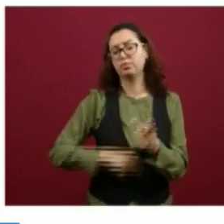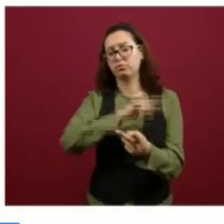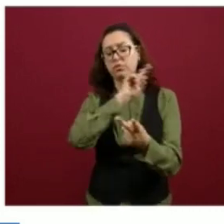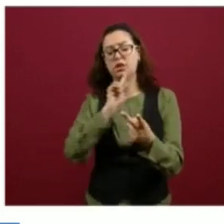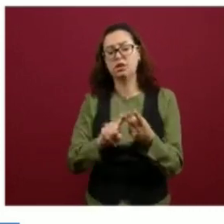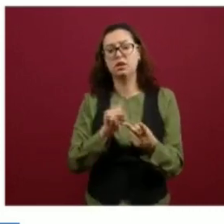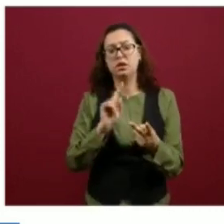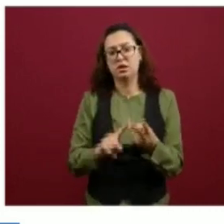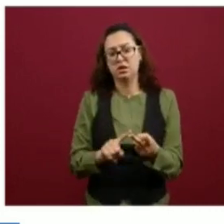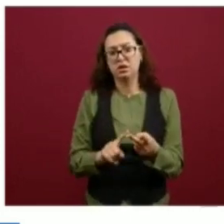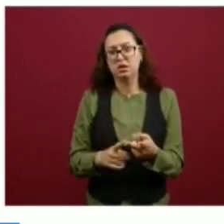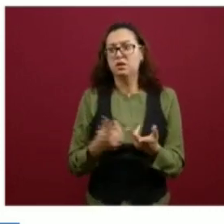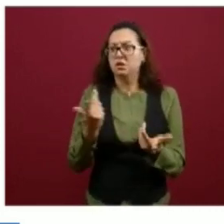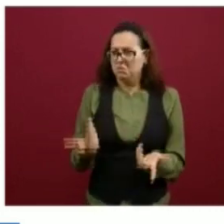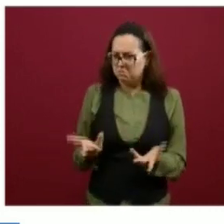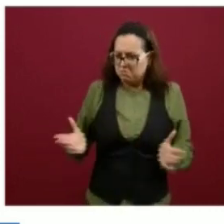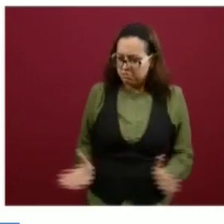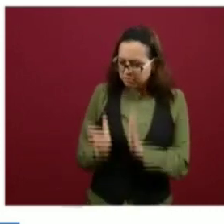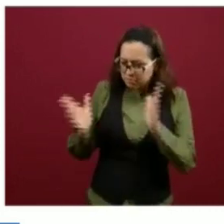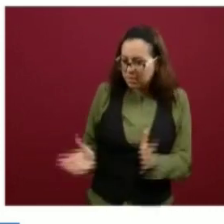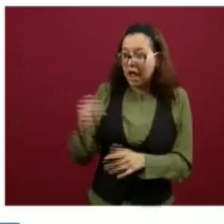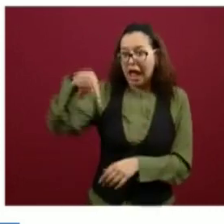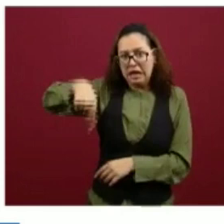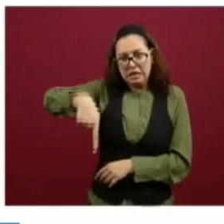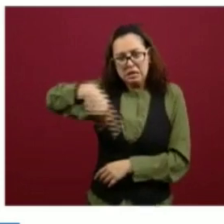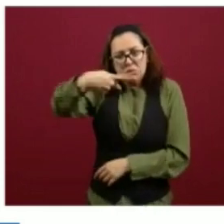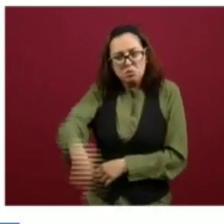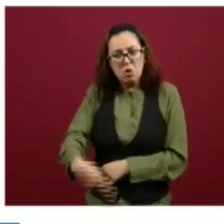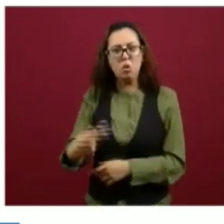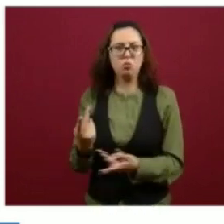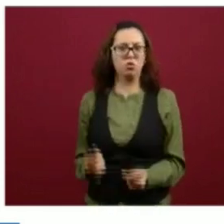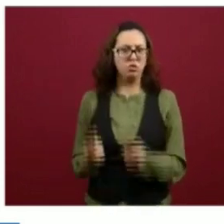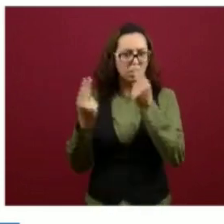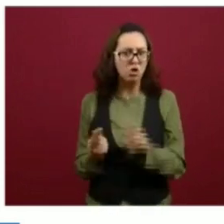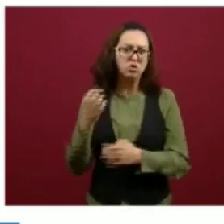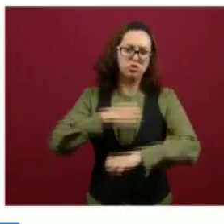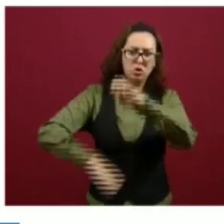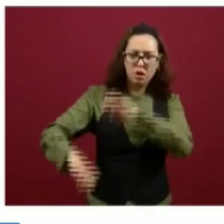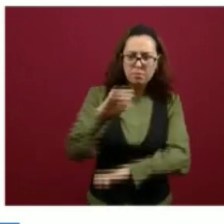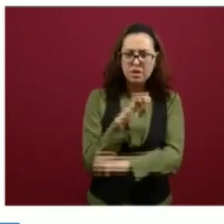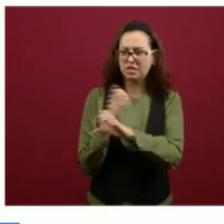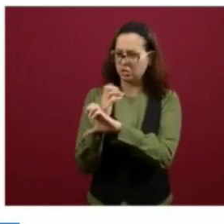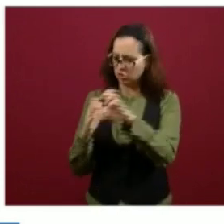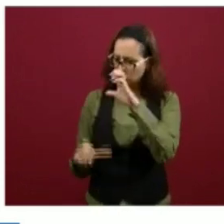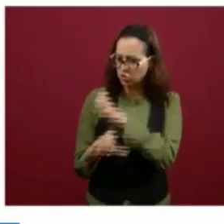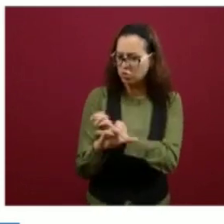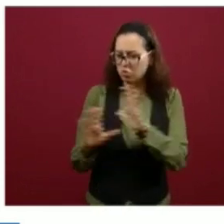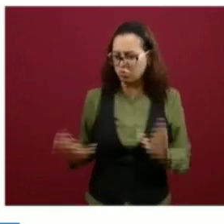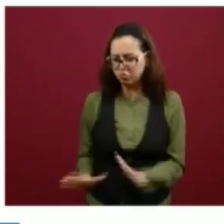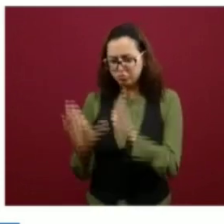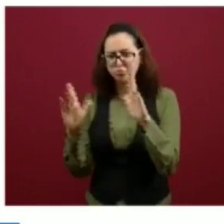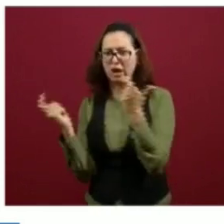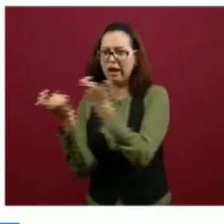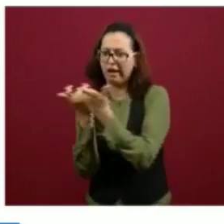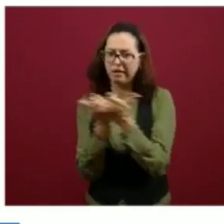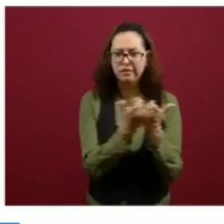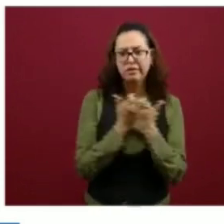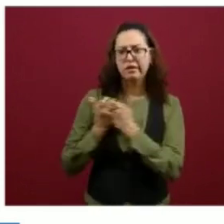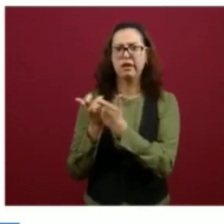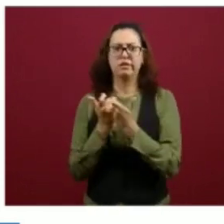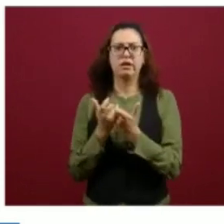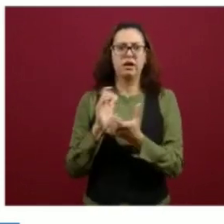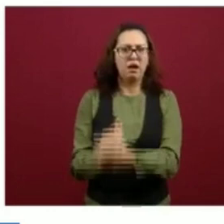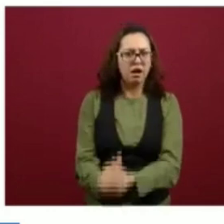para armar su negocio, sus empresas, cadenas locales de producción, cooperativas, cajas de